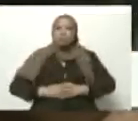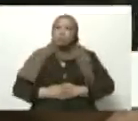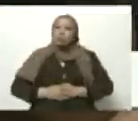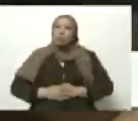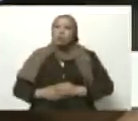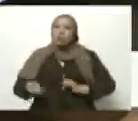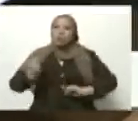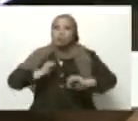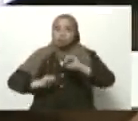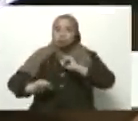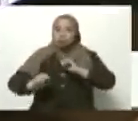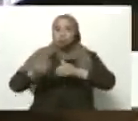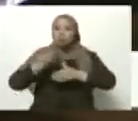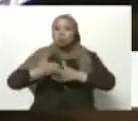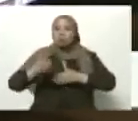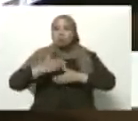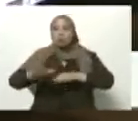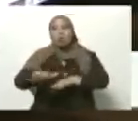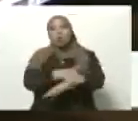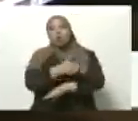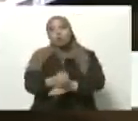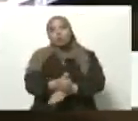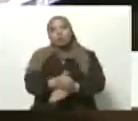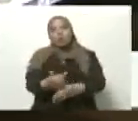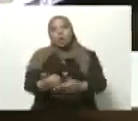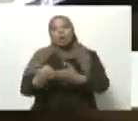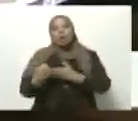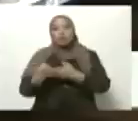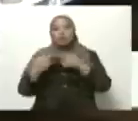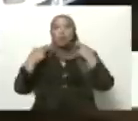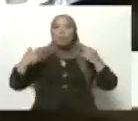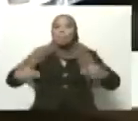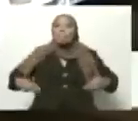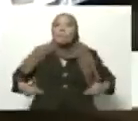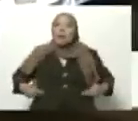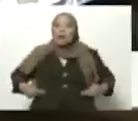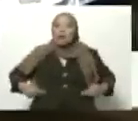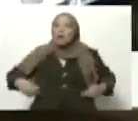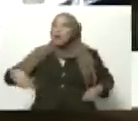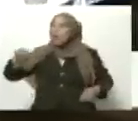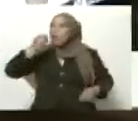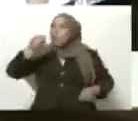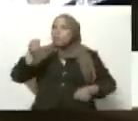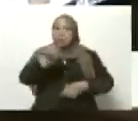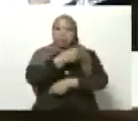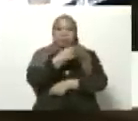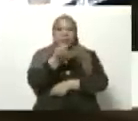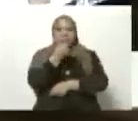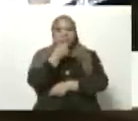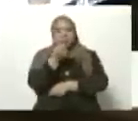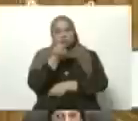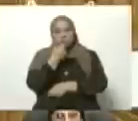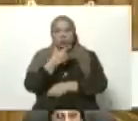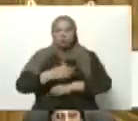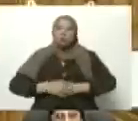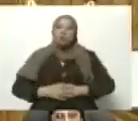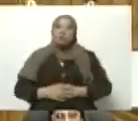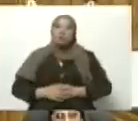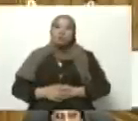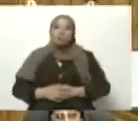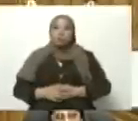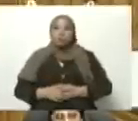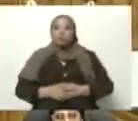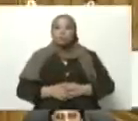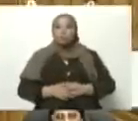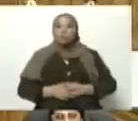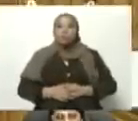contra Venezuela, con la excusa humanitaria. Brasil, Argentina, Colombia y otros países. Ataque militar multinacional, donde Estados Unidos